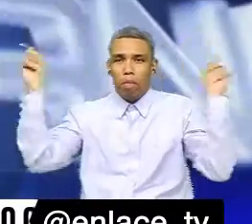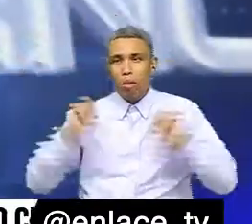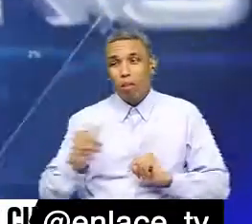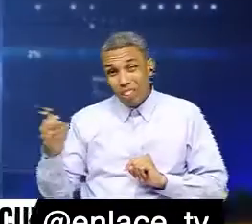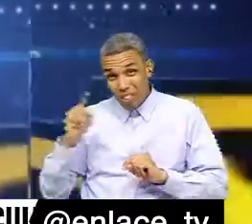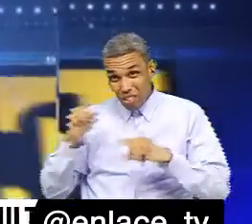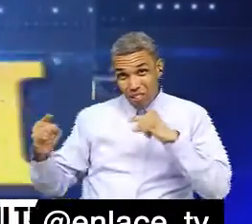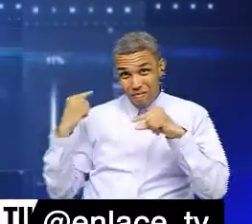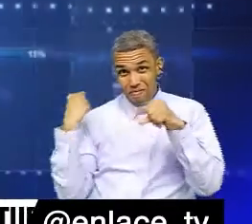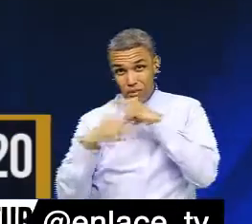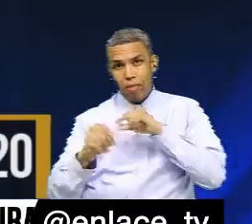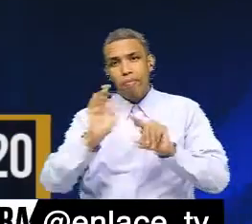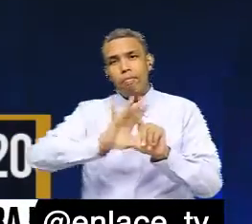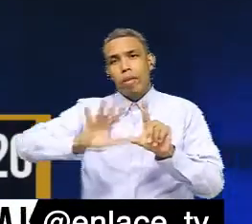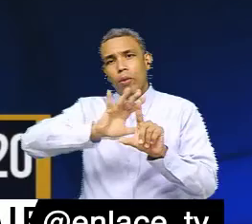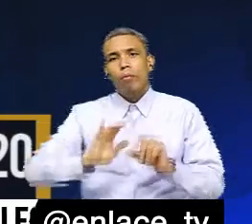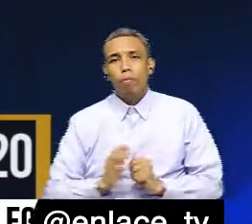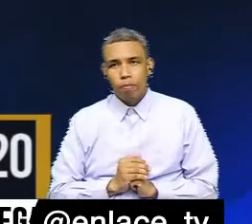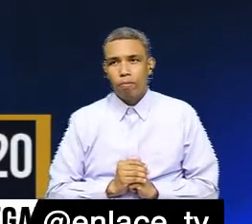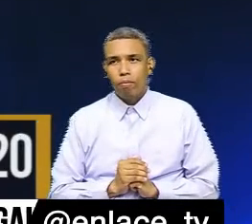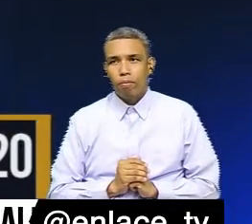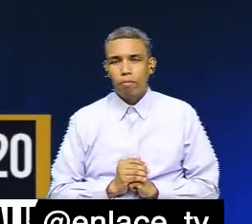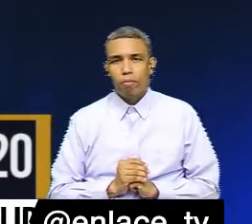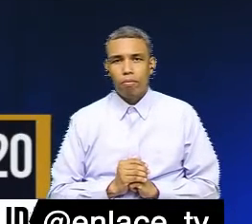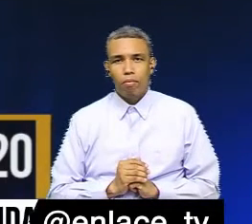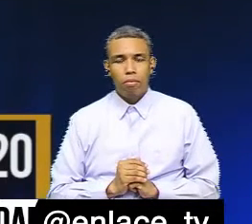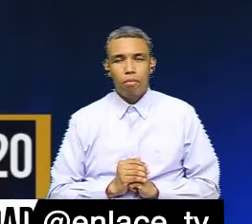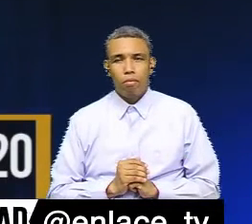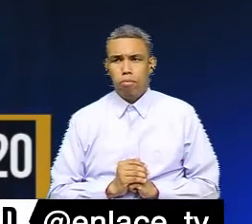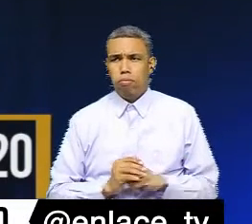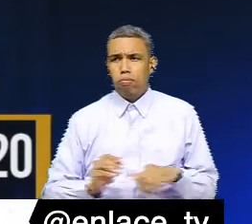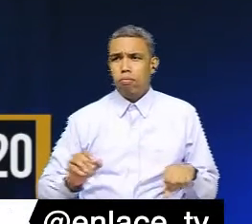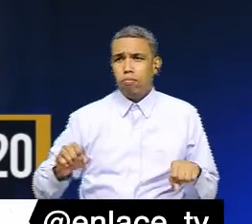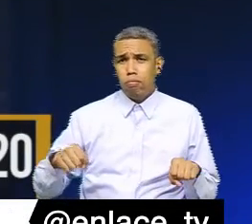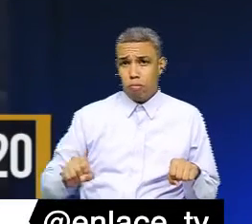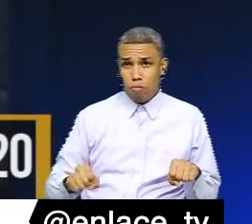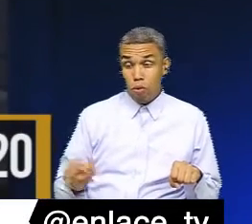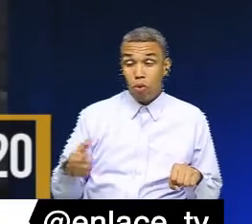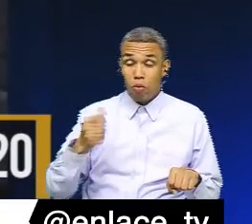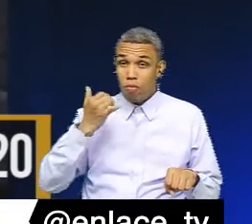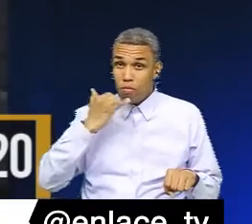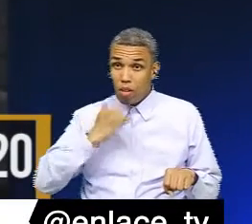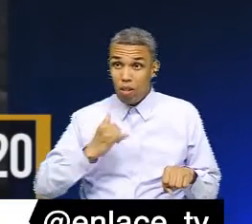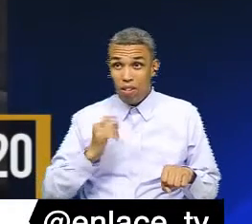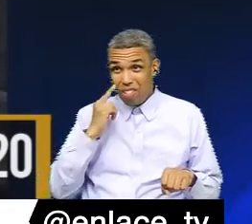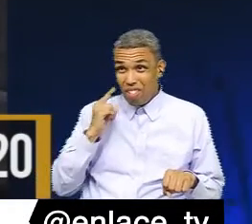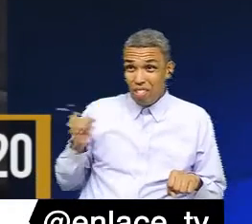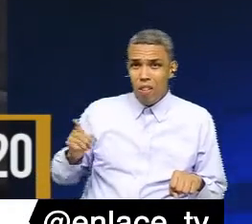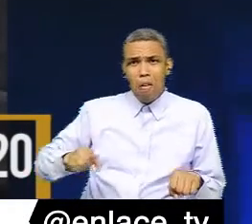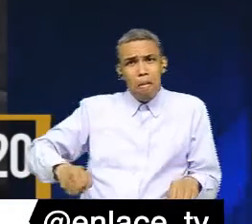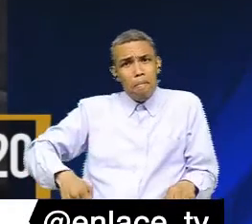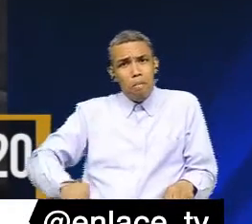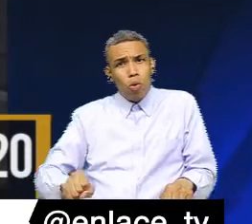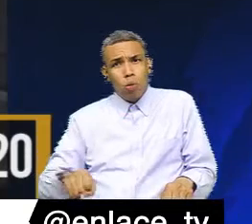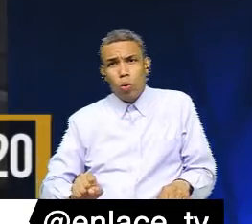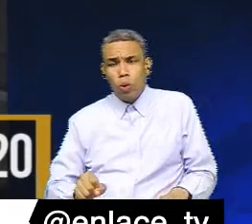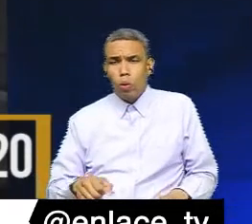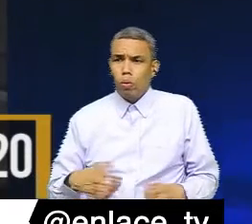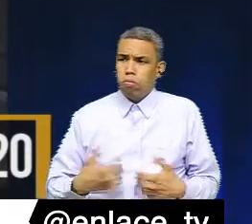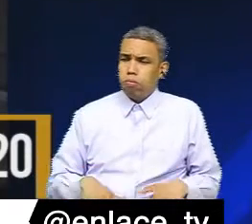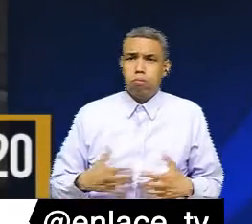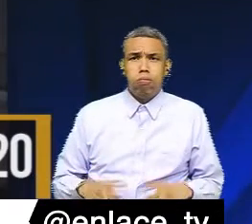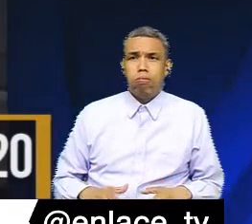ciudad pero no sólo ella desafía a su motocicleta qué tal el orgullo de este ciudadano al posar en esta